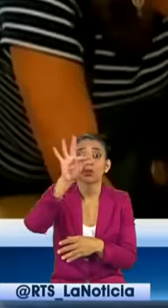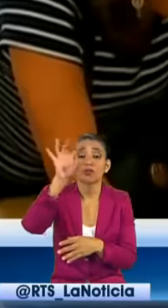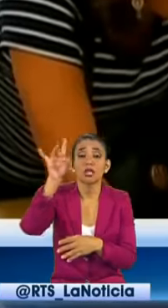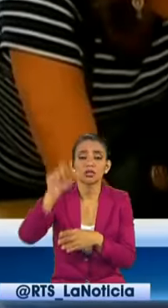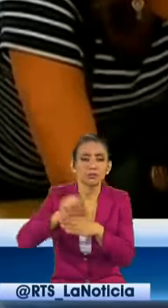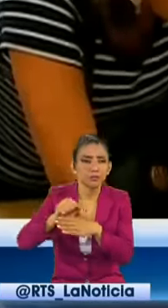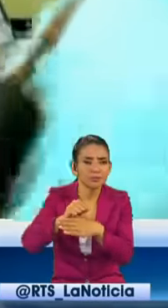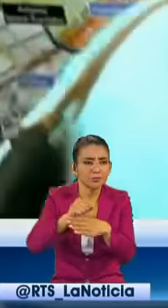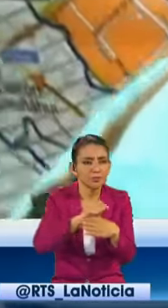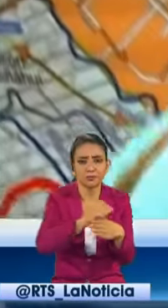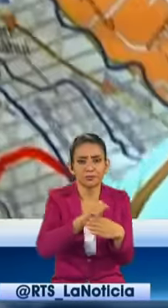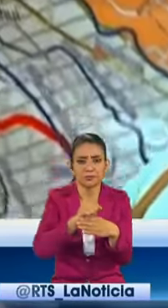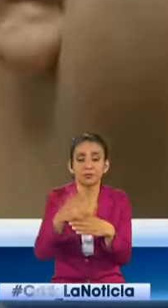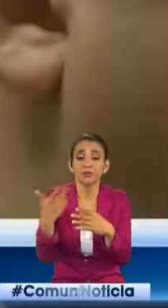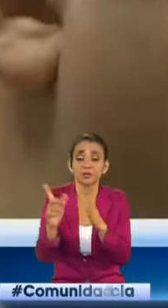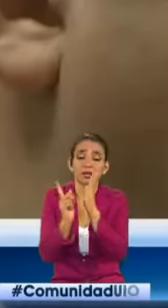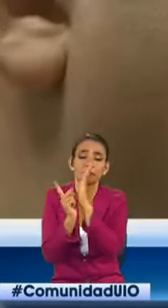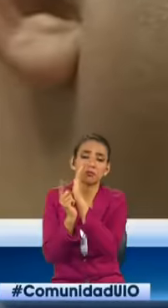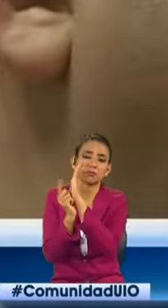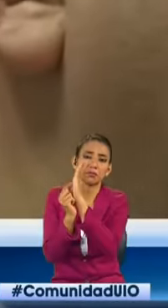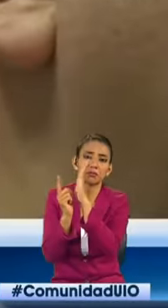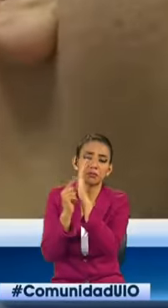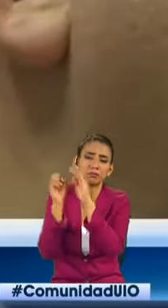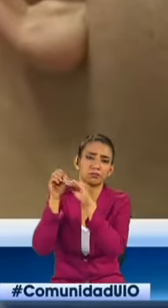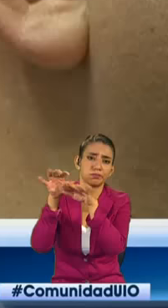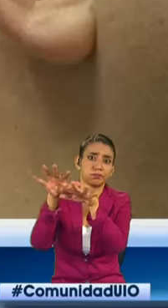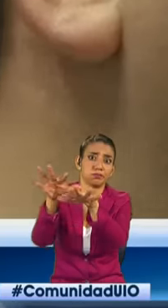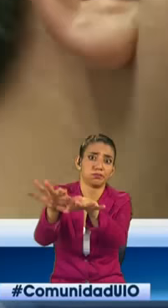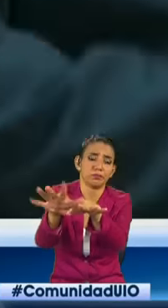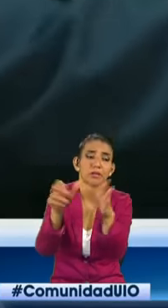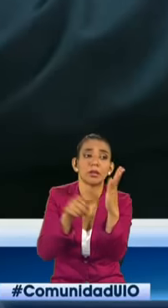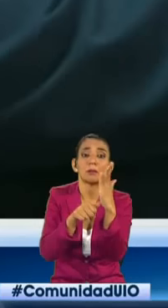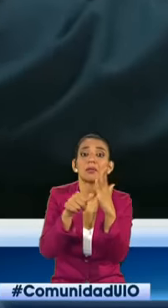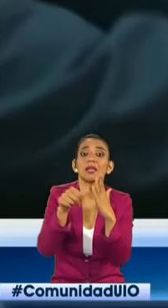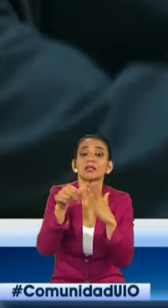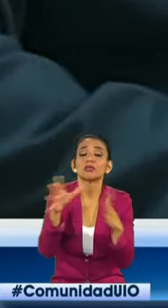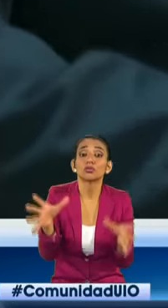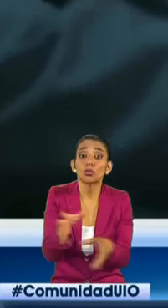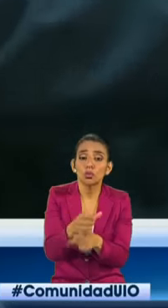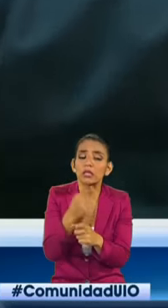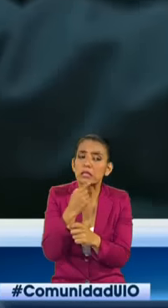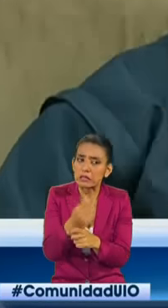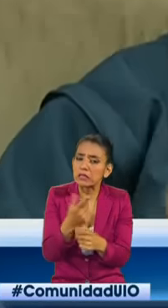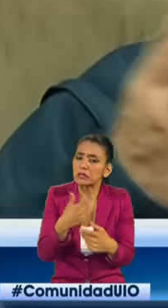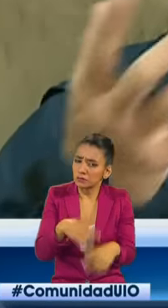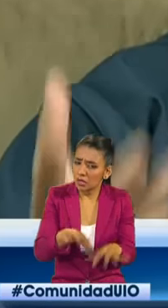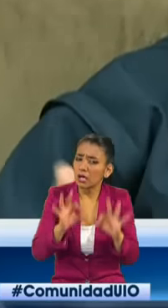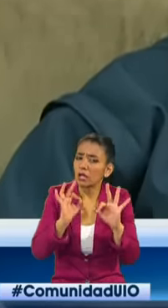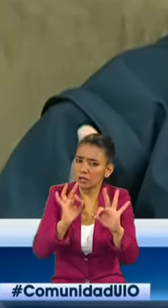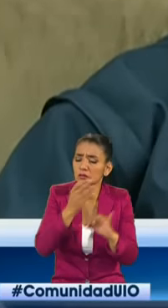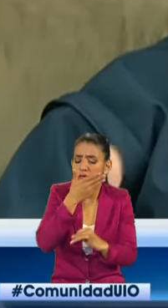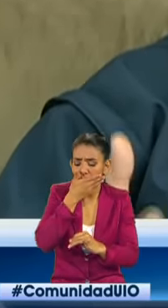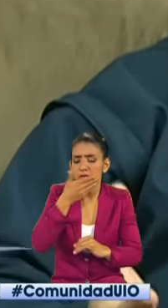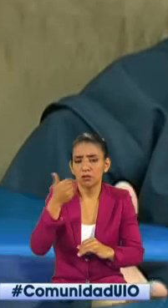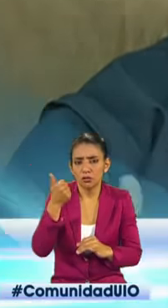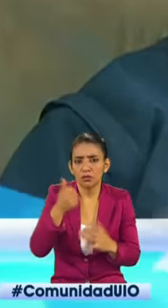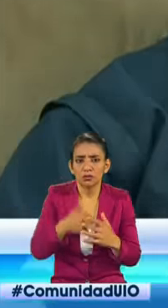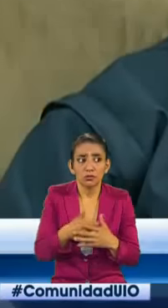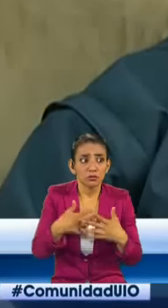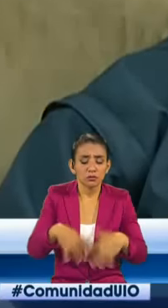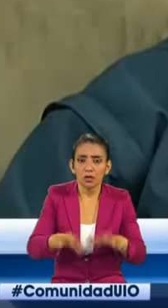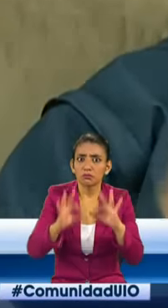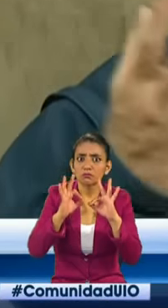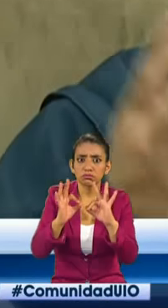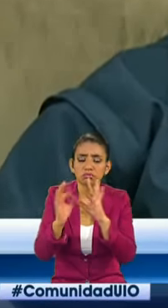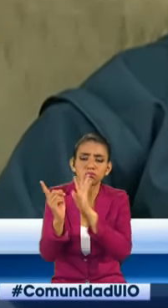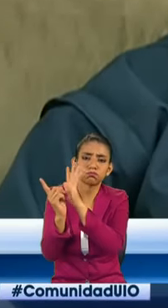se instalaron las alertas tempranas y el ministro César Navas asegura que estamos mejor preparados. Se instalaron ya por fin los